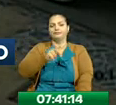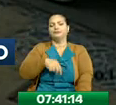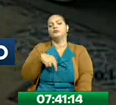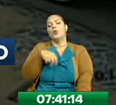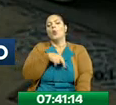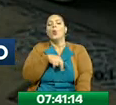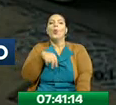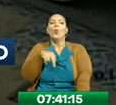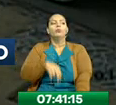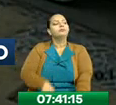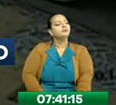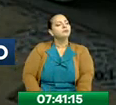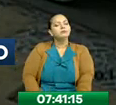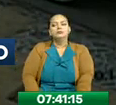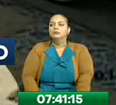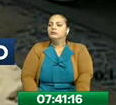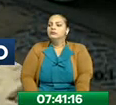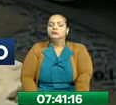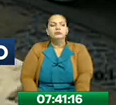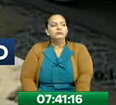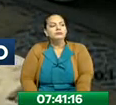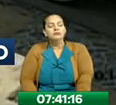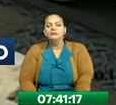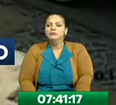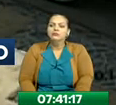sitio observando todo a su alrededor.